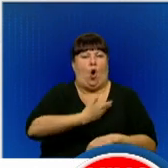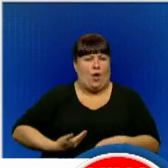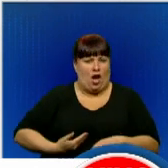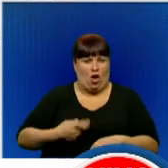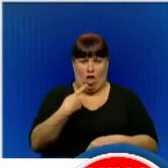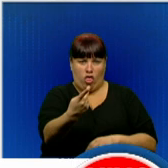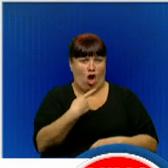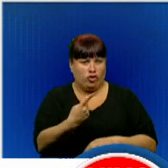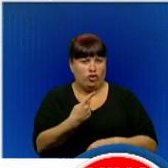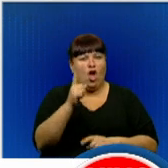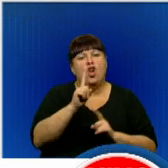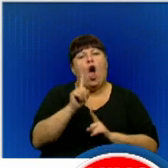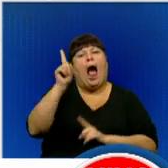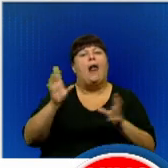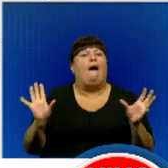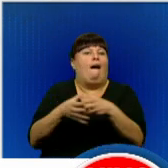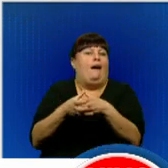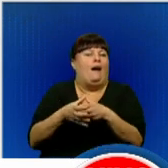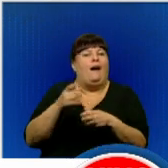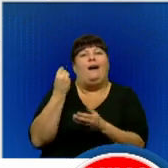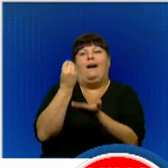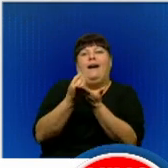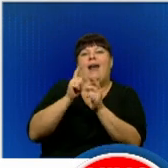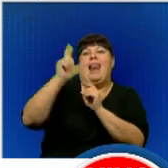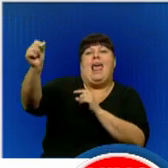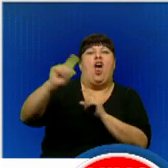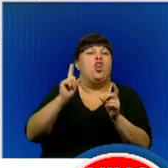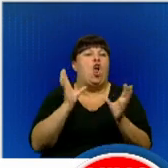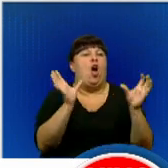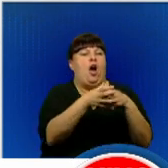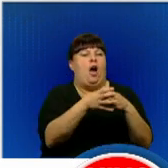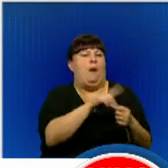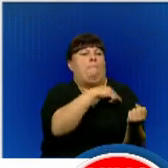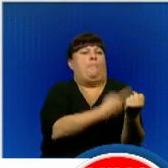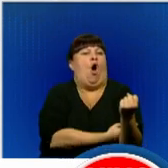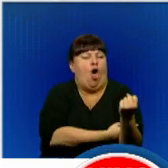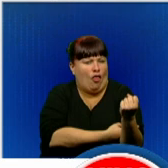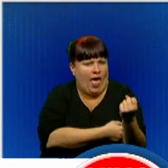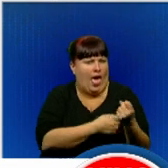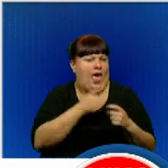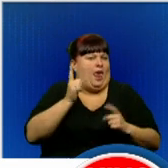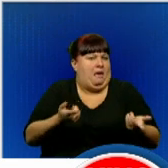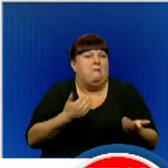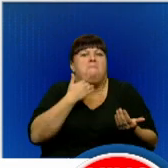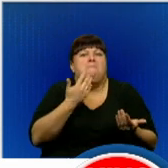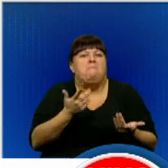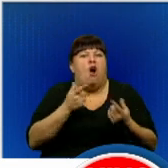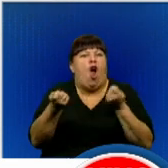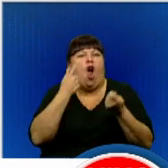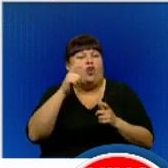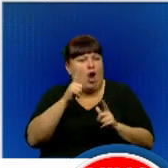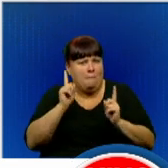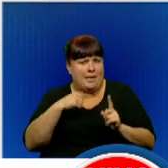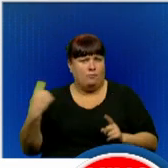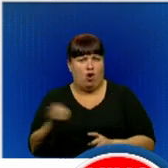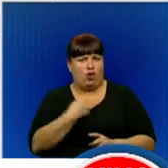yo no alguna fuerza en una capital distante no alguna fuerza poderosa sobre la que no tengamos ningún control somos